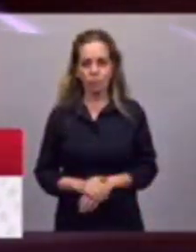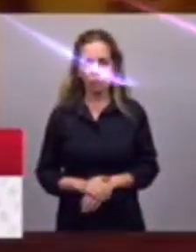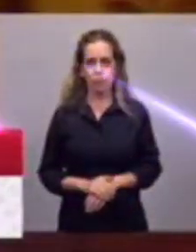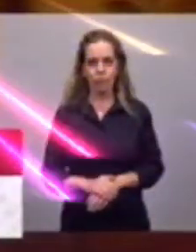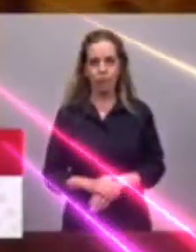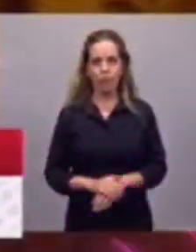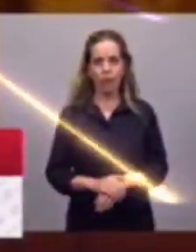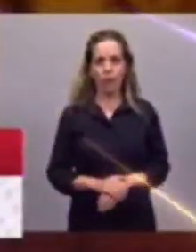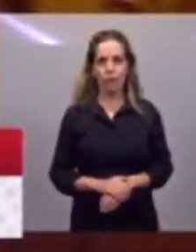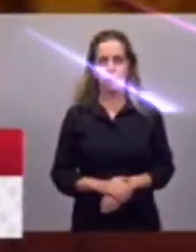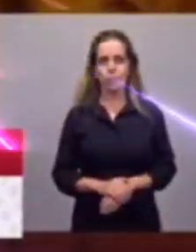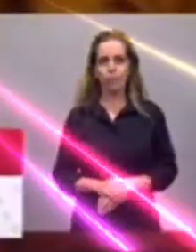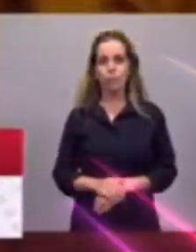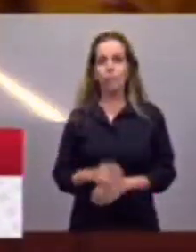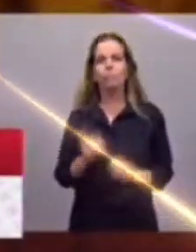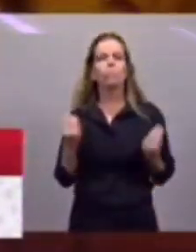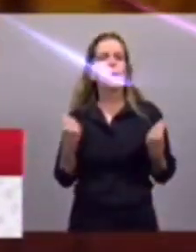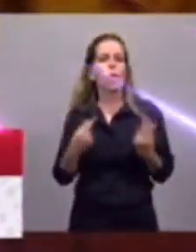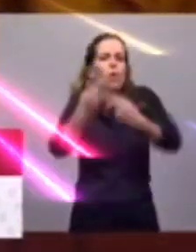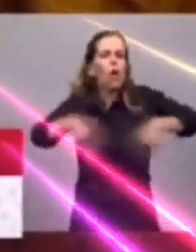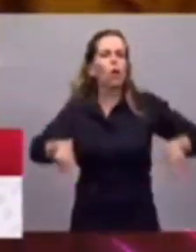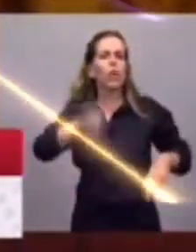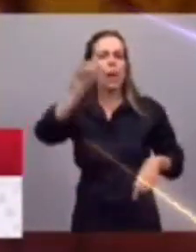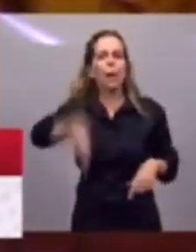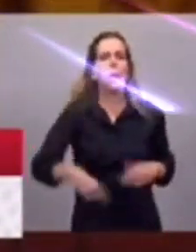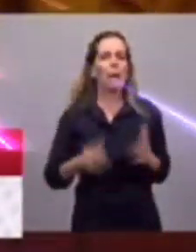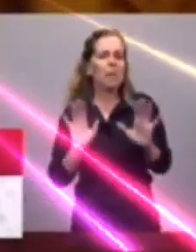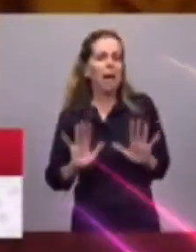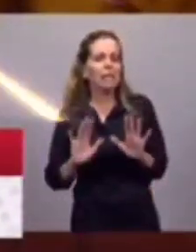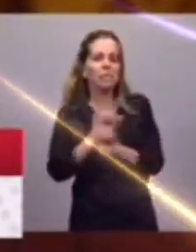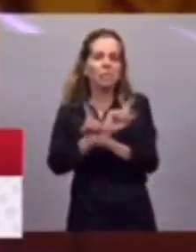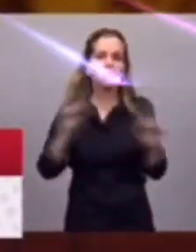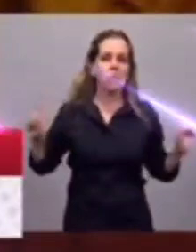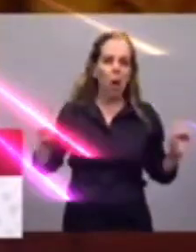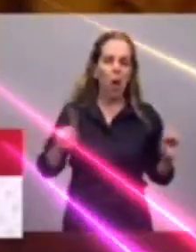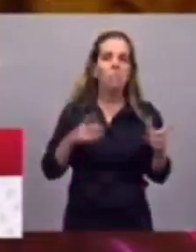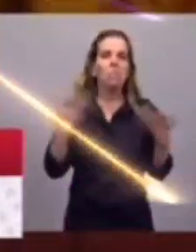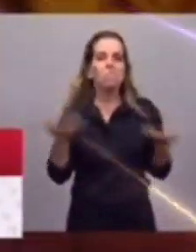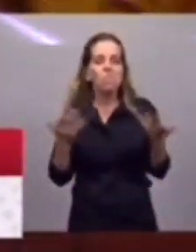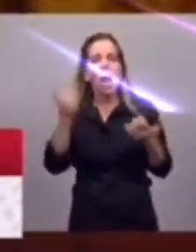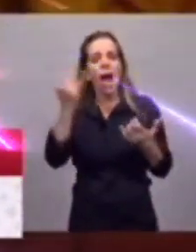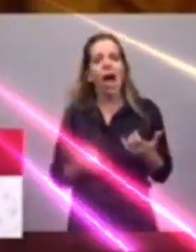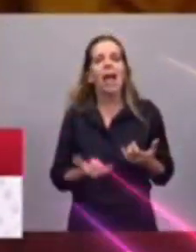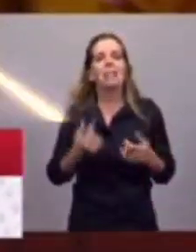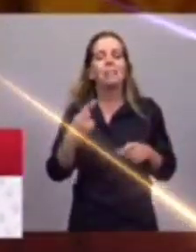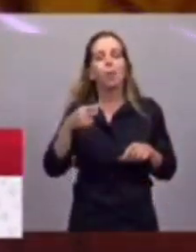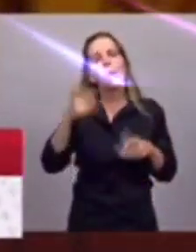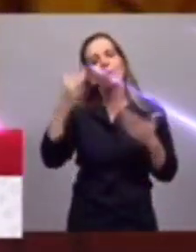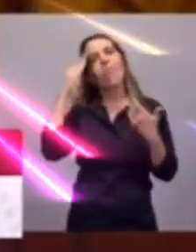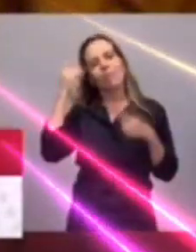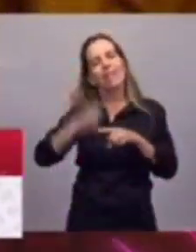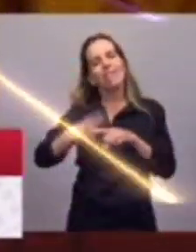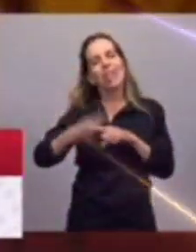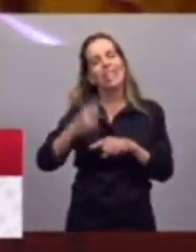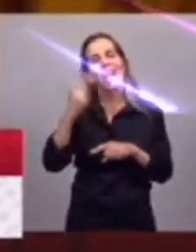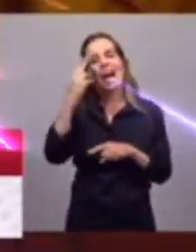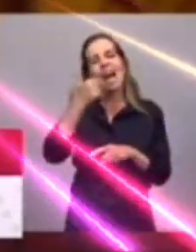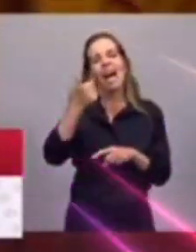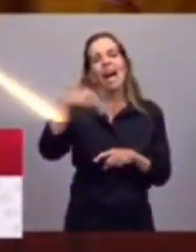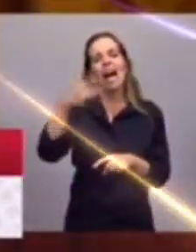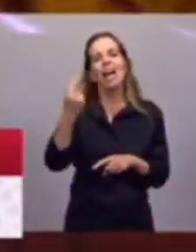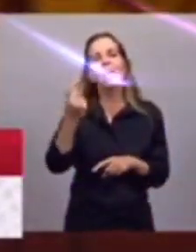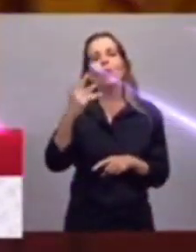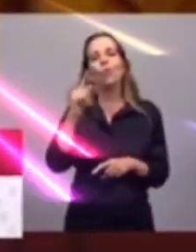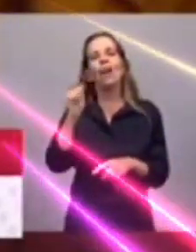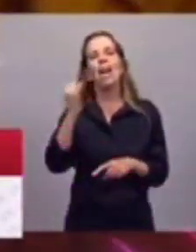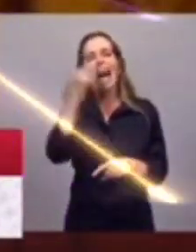No hay casualidades en la vida. Estamos atravesando la fiesta de Hanukkah. Hanukkah es